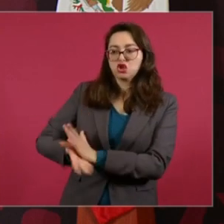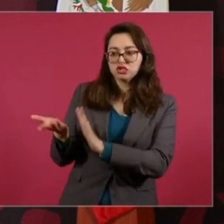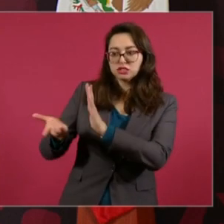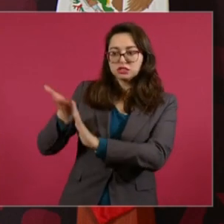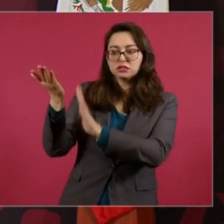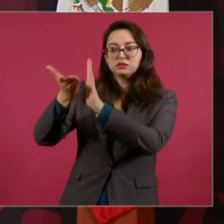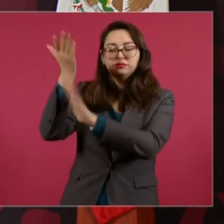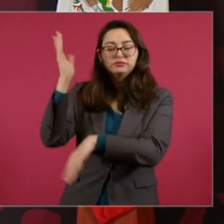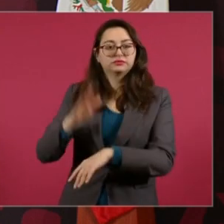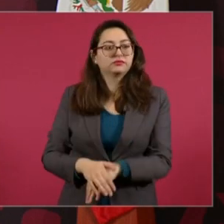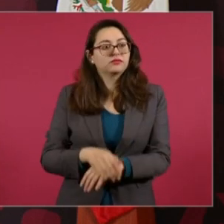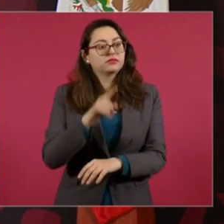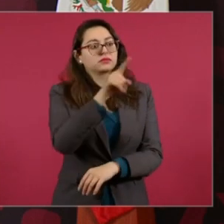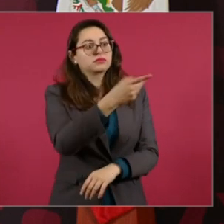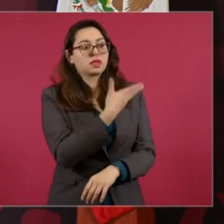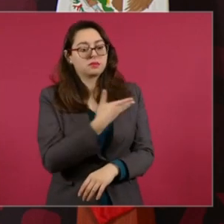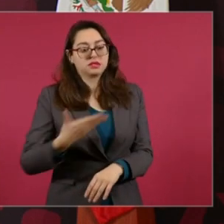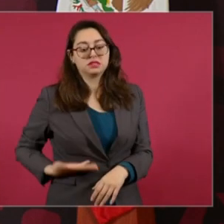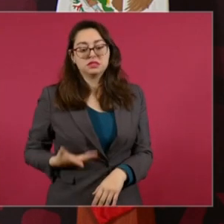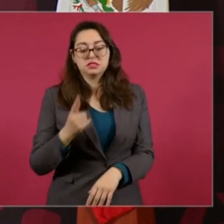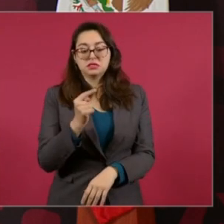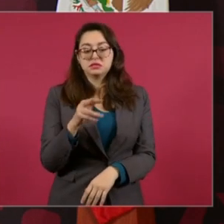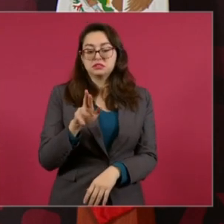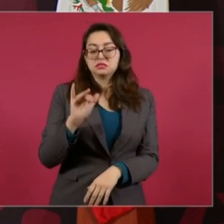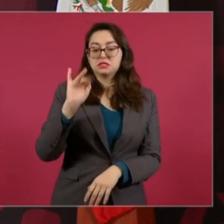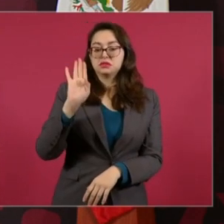respetuosamente le dije al presidente